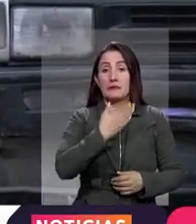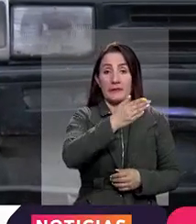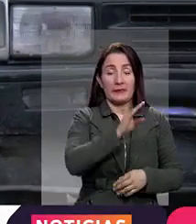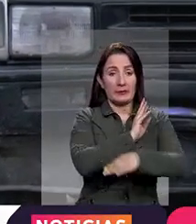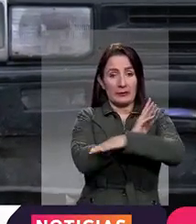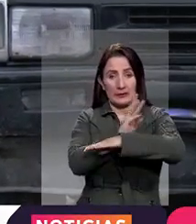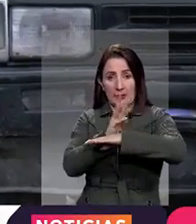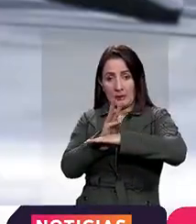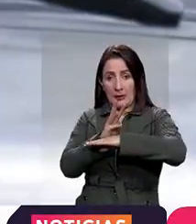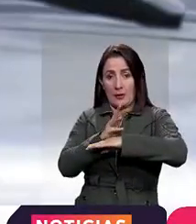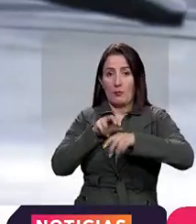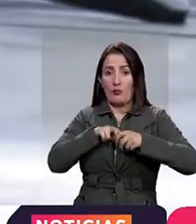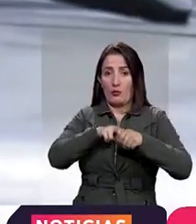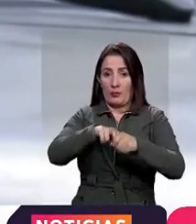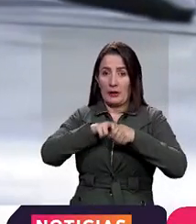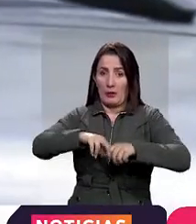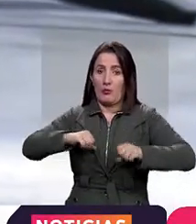página